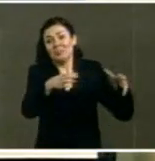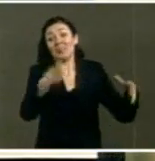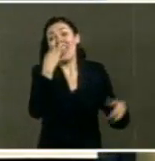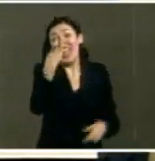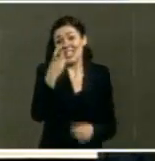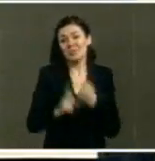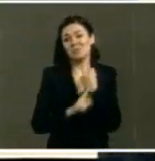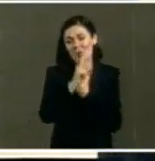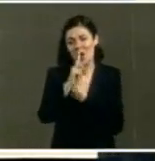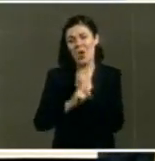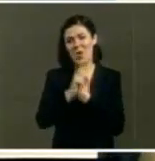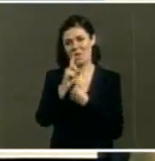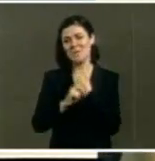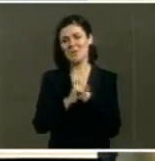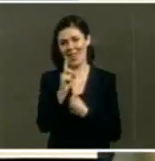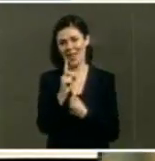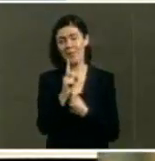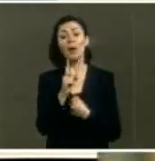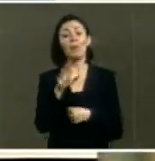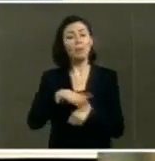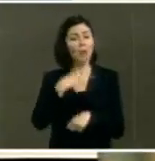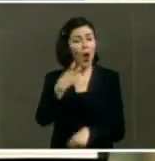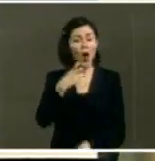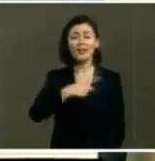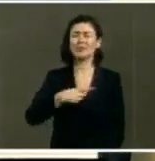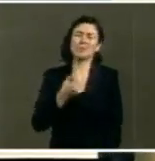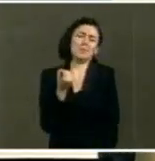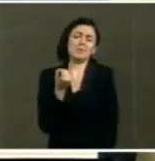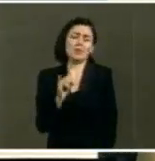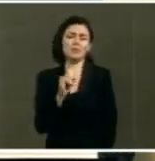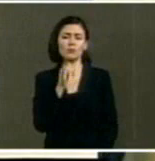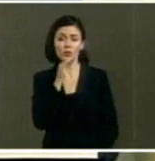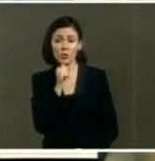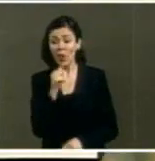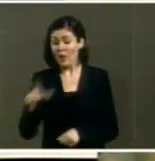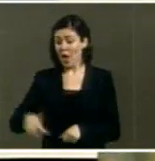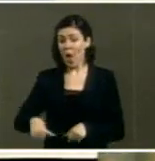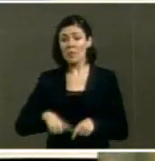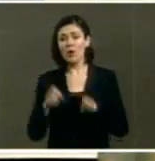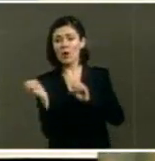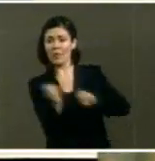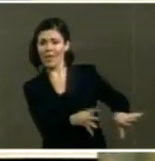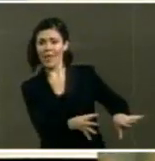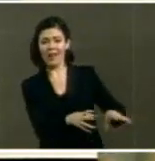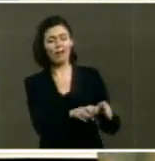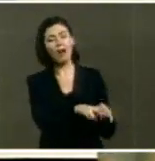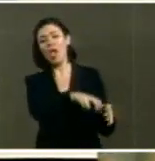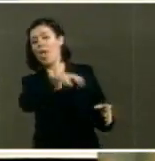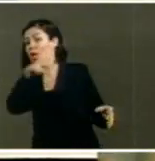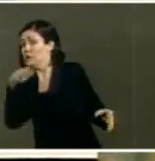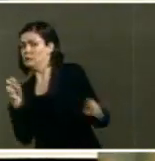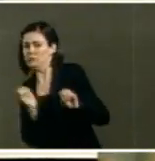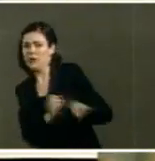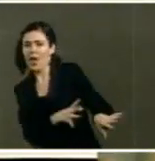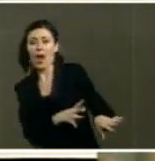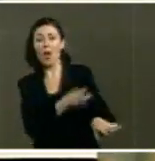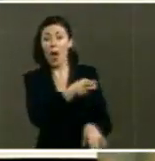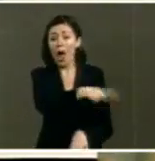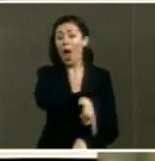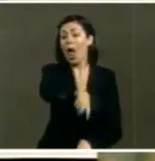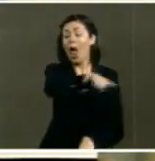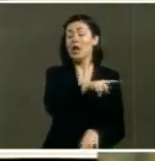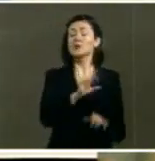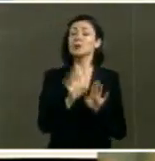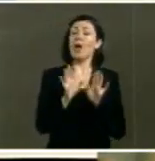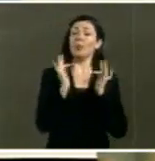absurdo suponer también que si el gobierno se retira de esa lucha, los delincuentes van a dejar de asesinar o de delinquir o